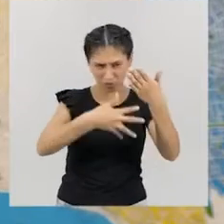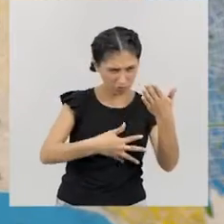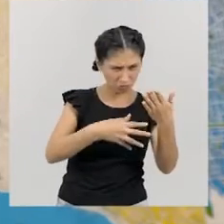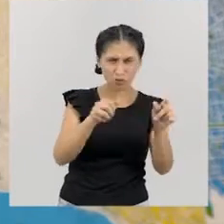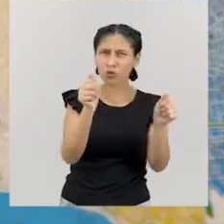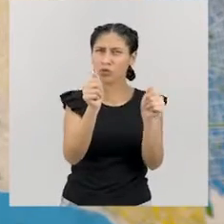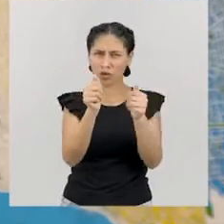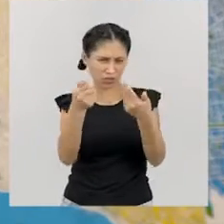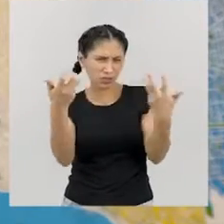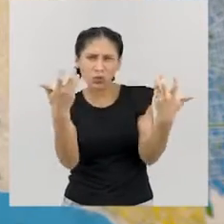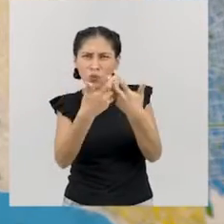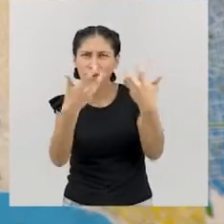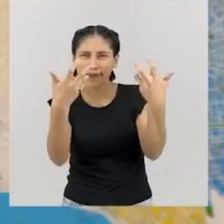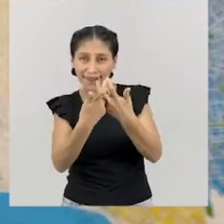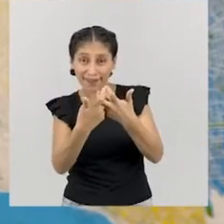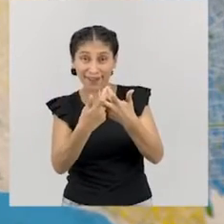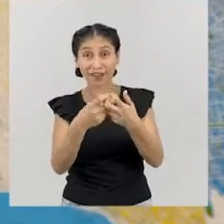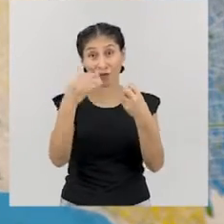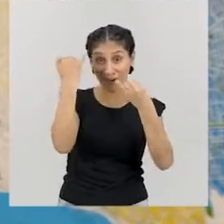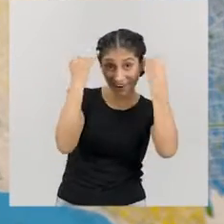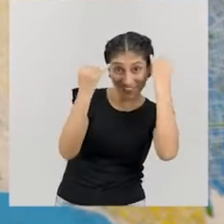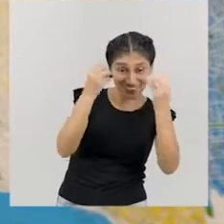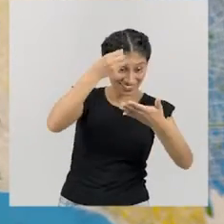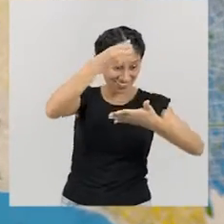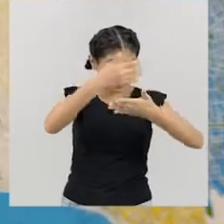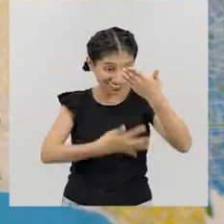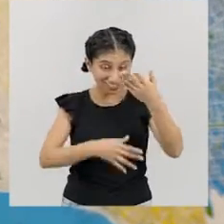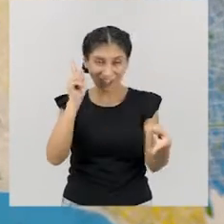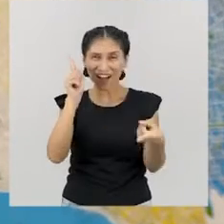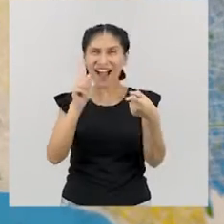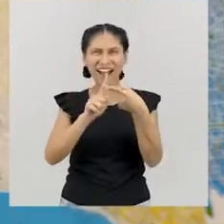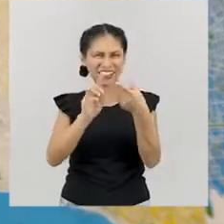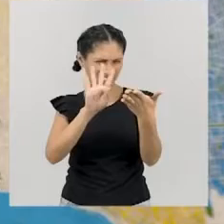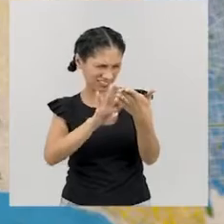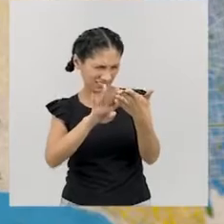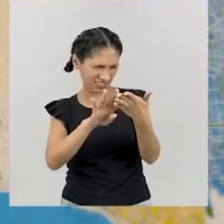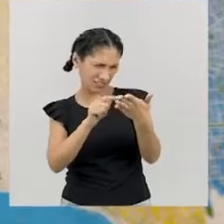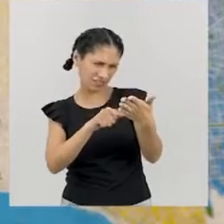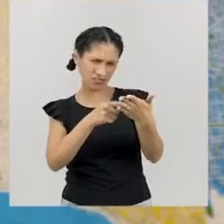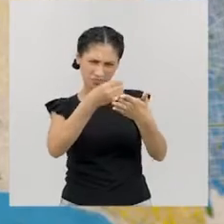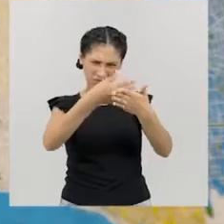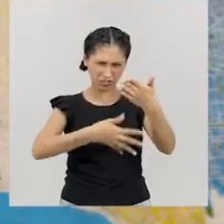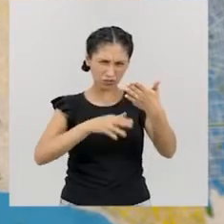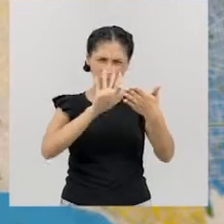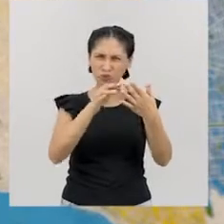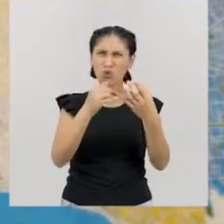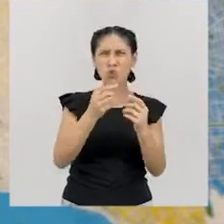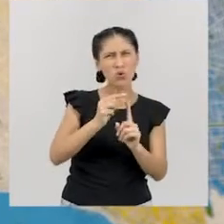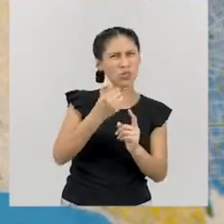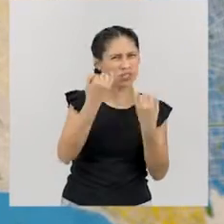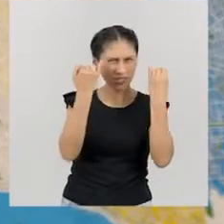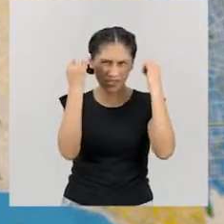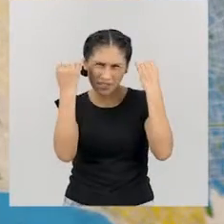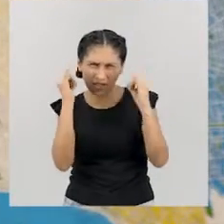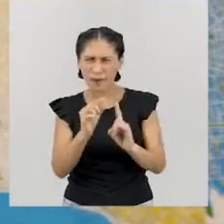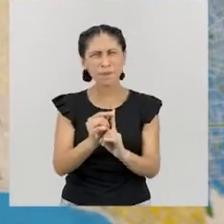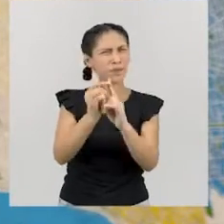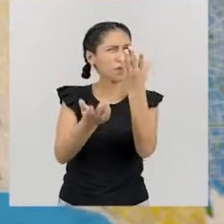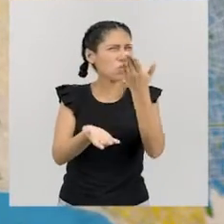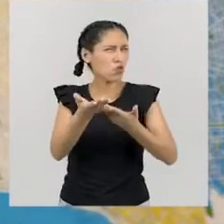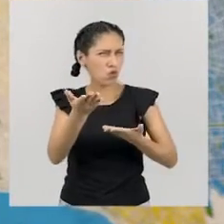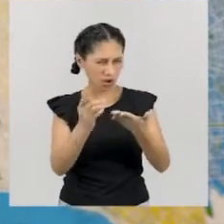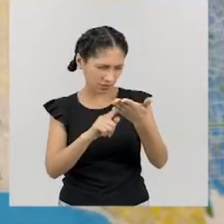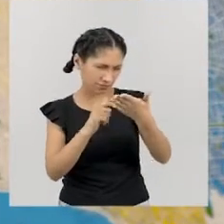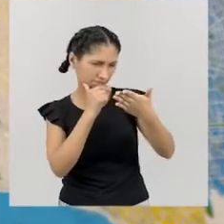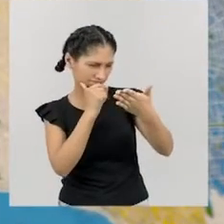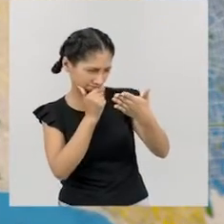casos se refiere a la construcción de las ideas del texto hasta llegar a la idea principal o tema del texto. Las características internas nos